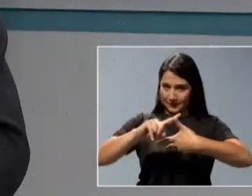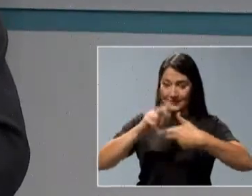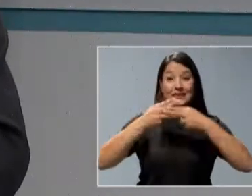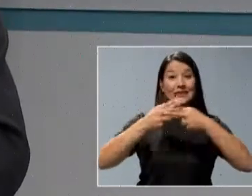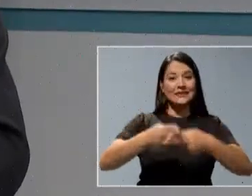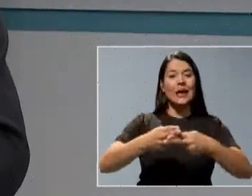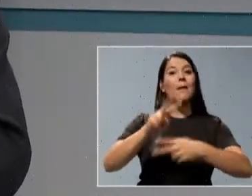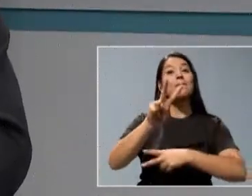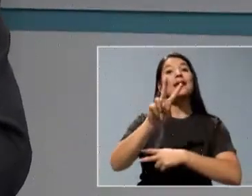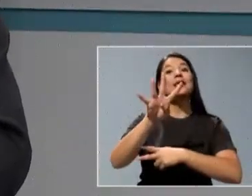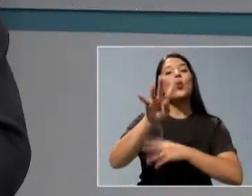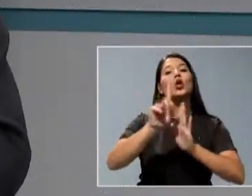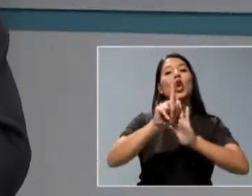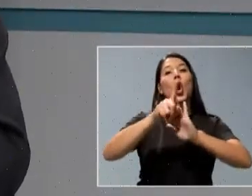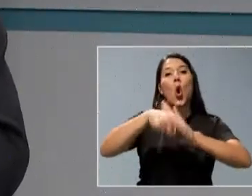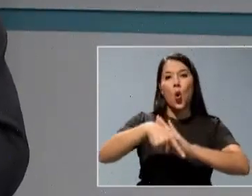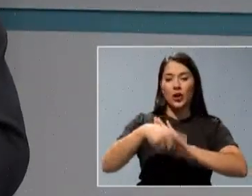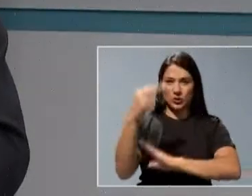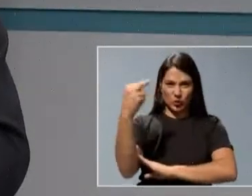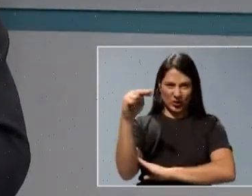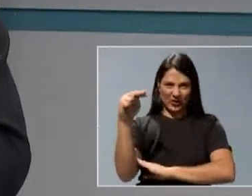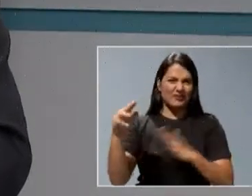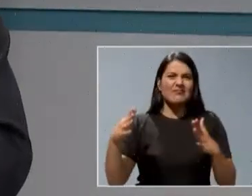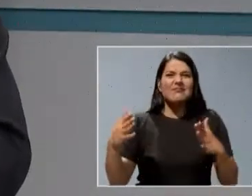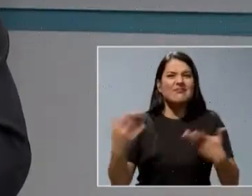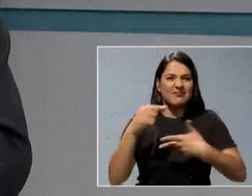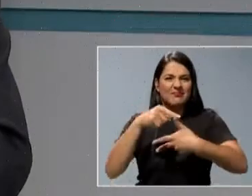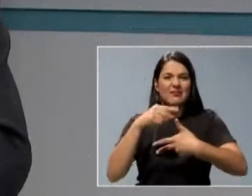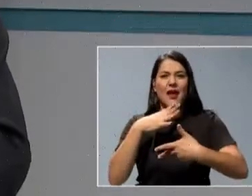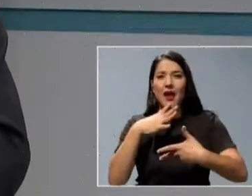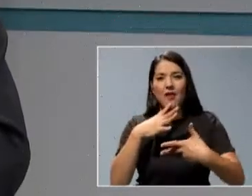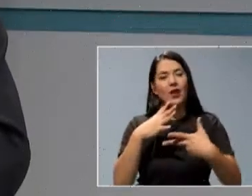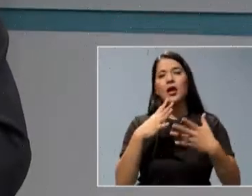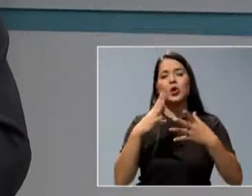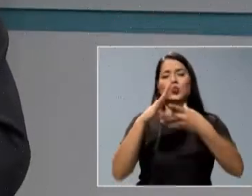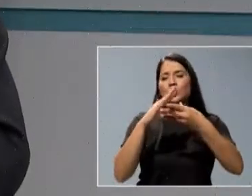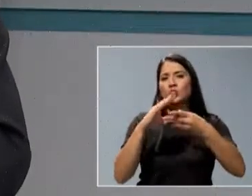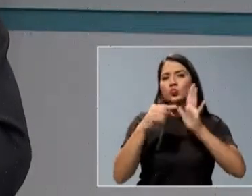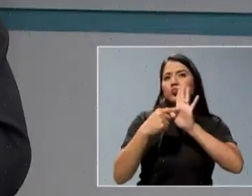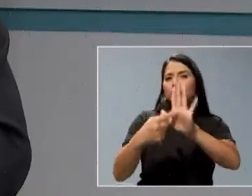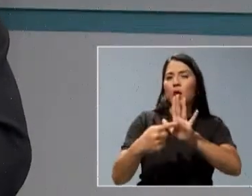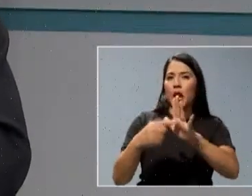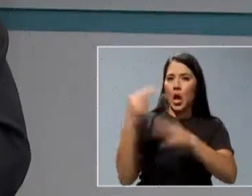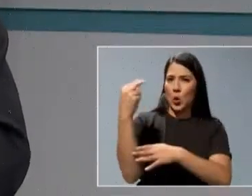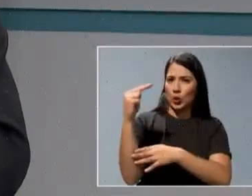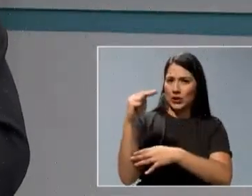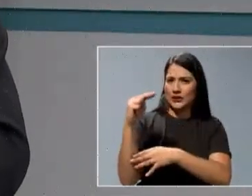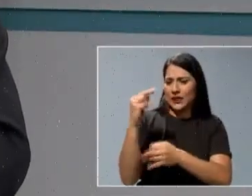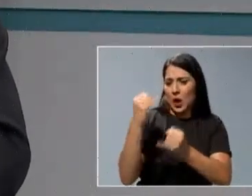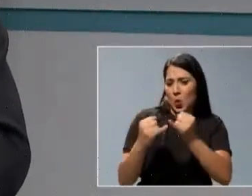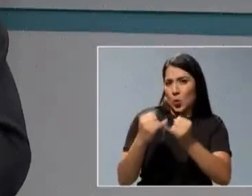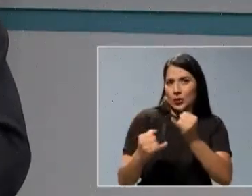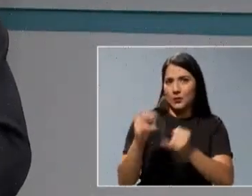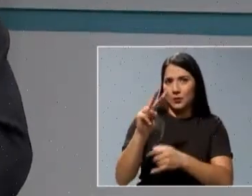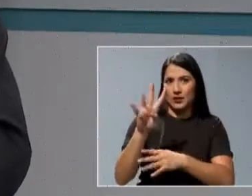horas en noticias y presentará un panorama de lo ocurrido durante las últimas 24 horas en Costa Rica y el